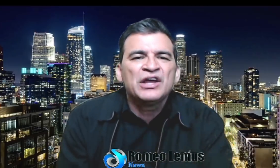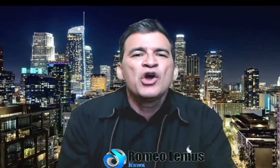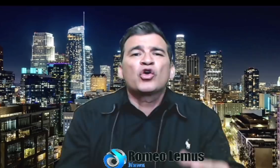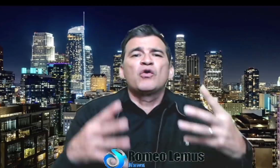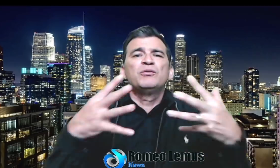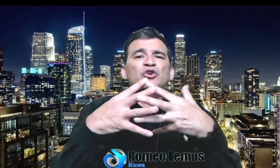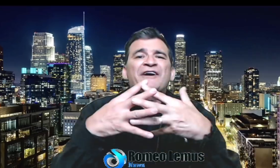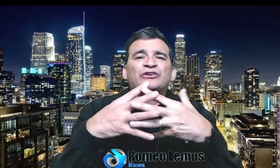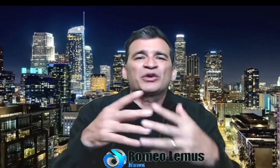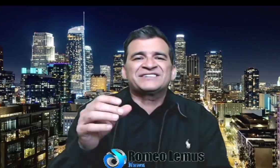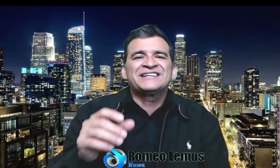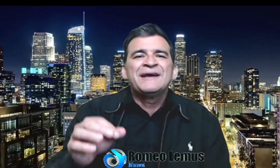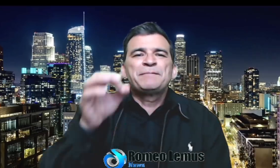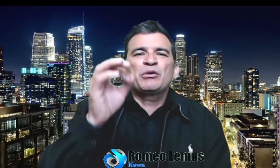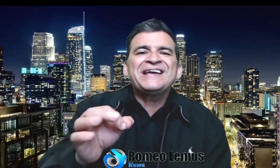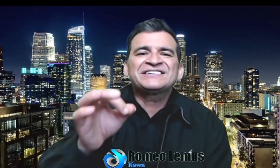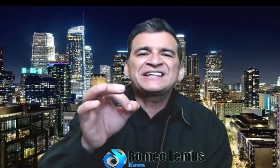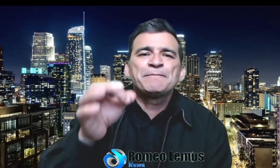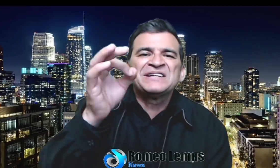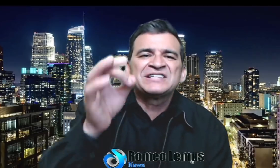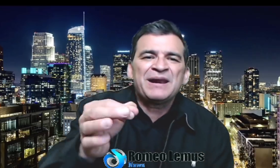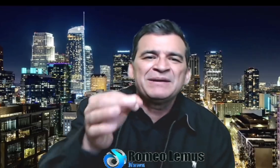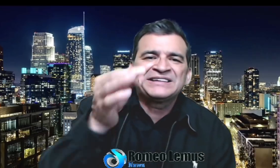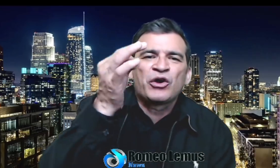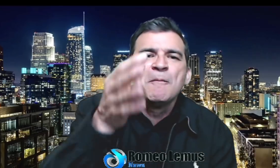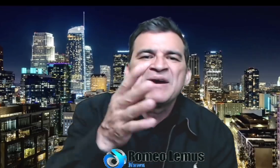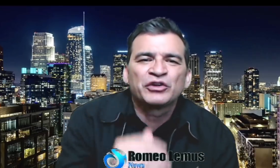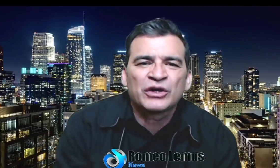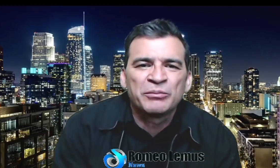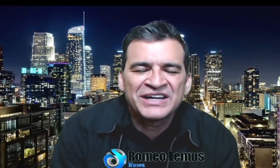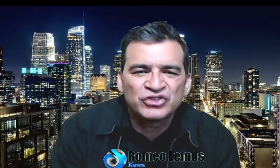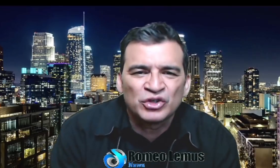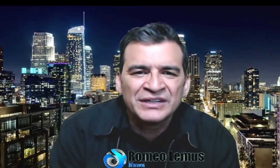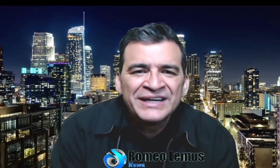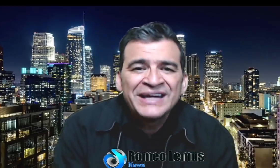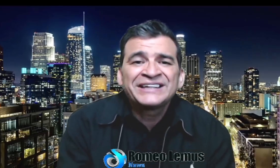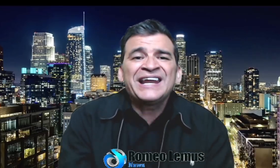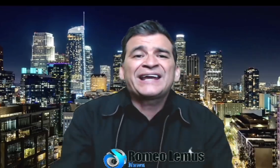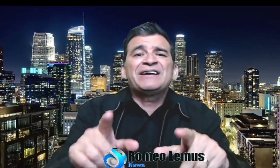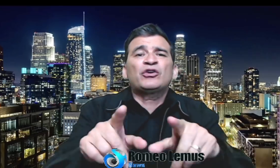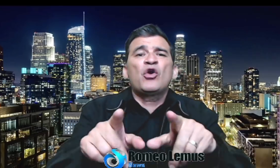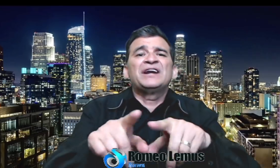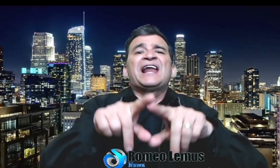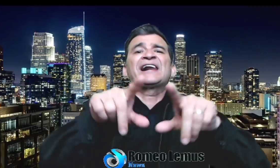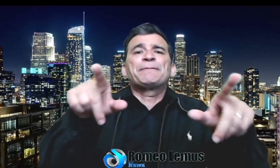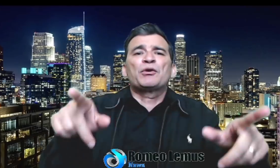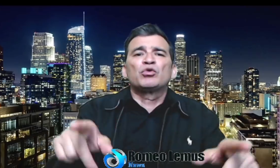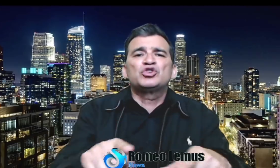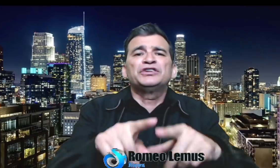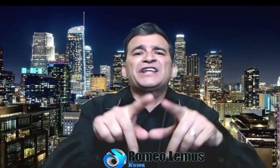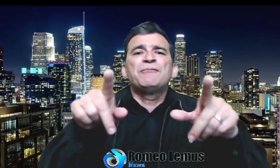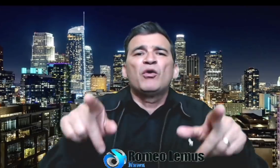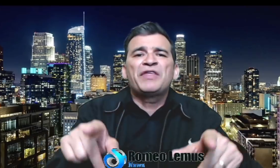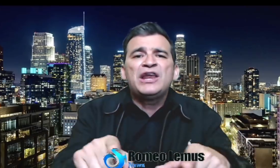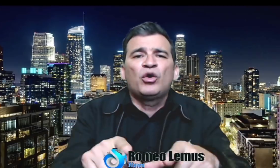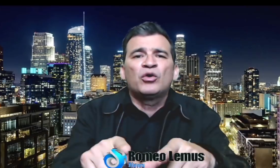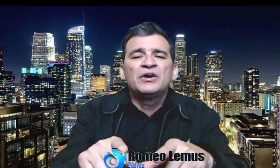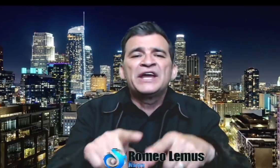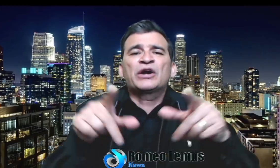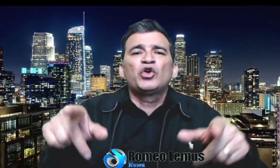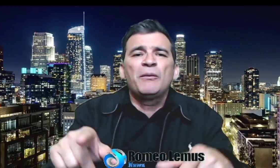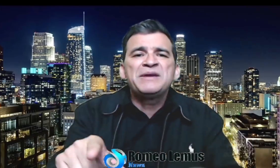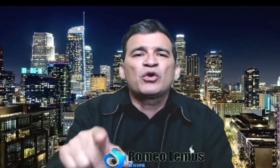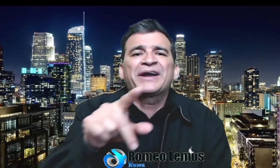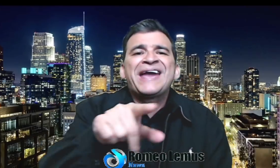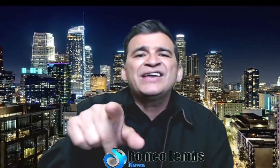tiene que ver con muchos factores pero ahí están principalmente los medios de comunicación tiene que ver con la reproducción del modelo